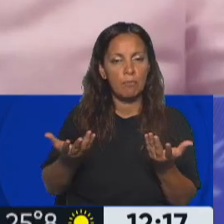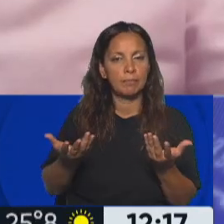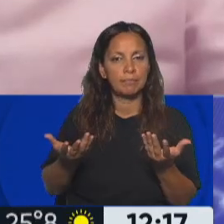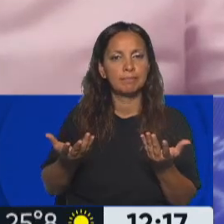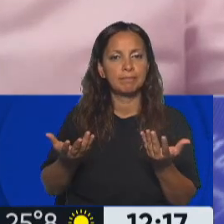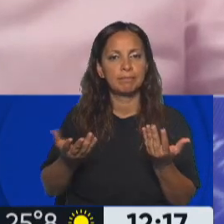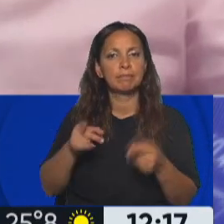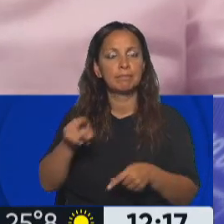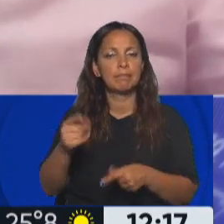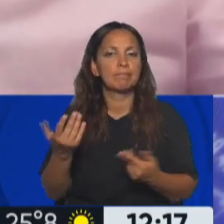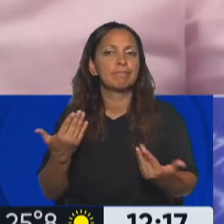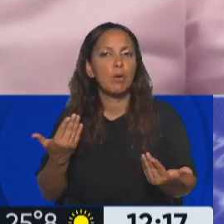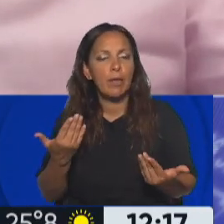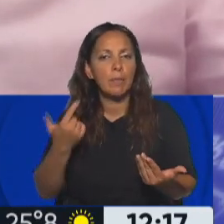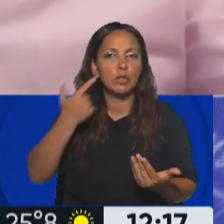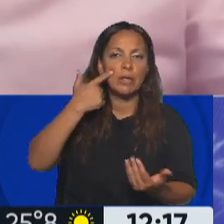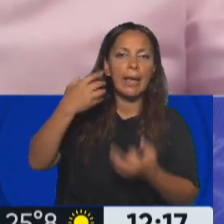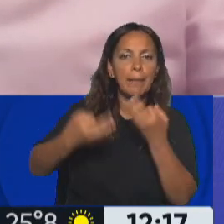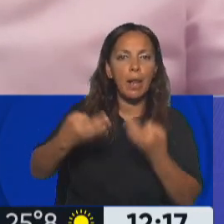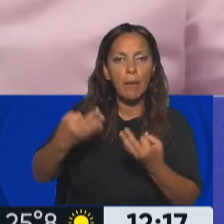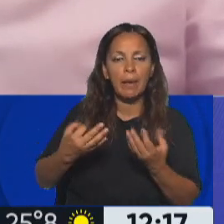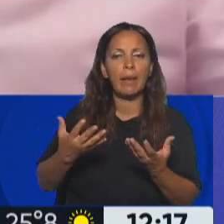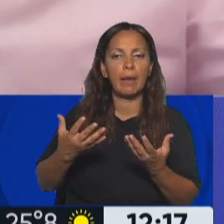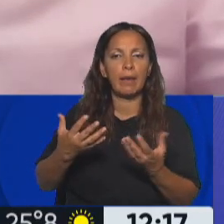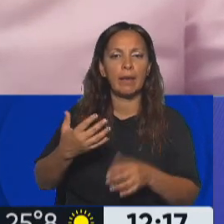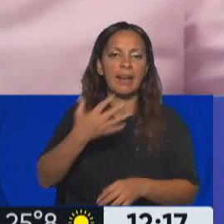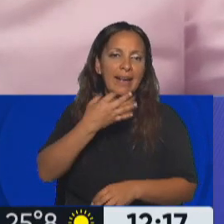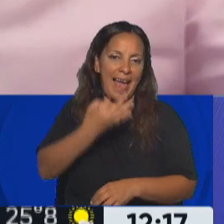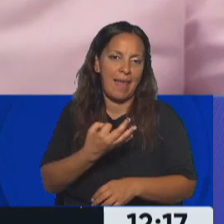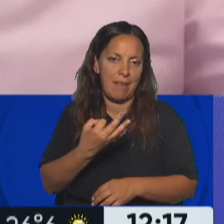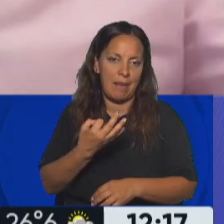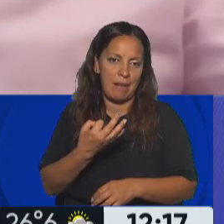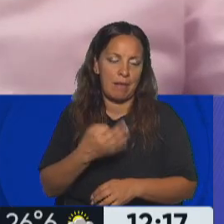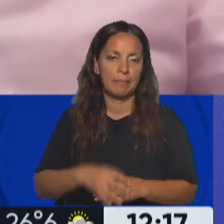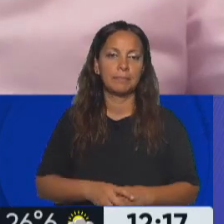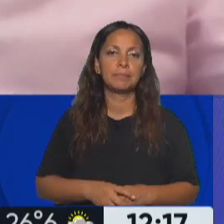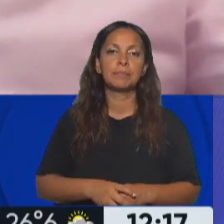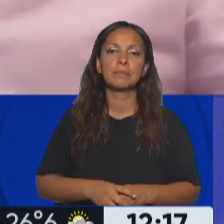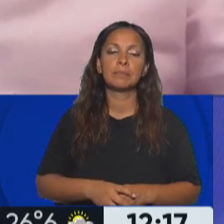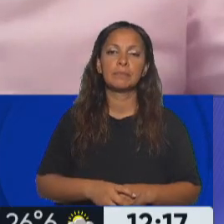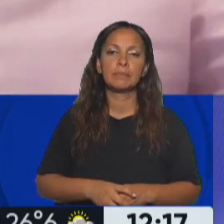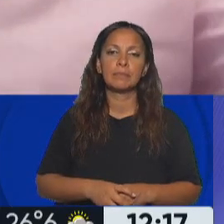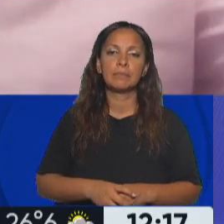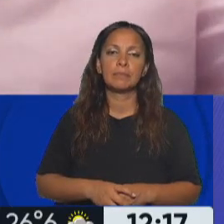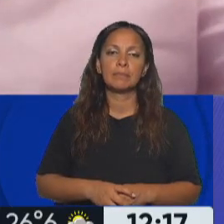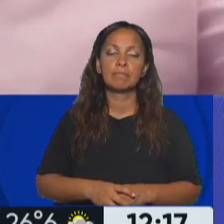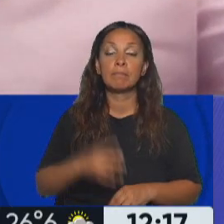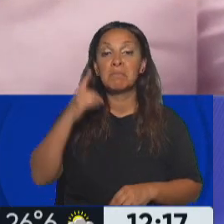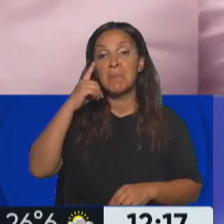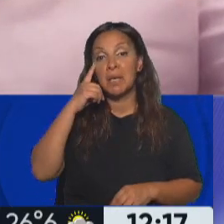una evaluación más real del impacto de la situación. Creo que puede